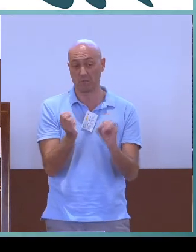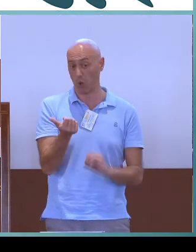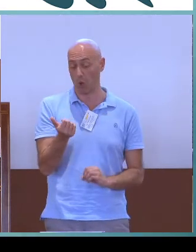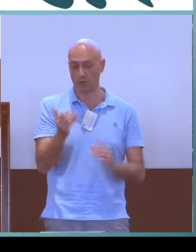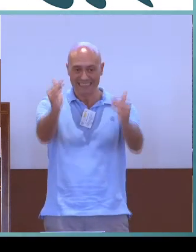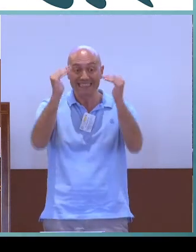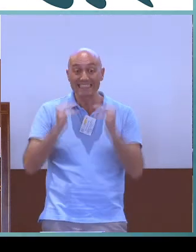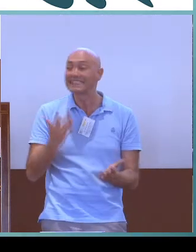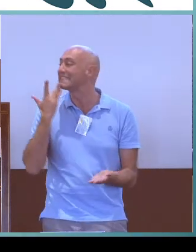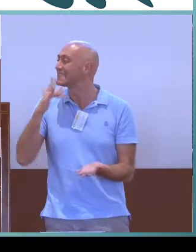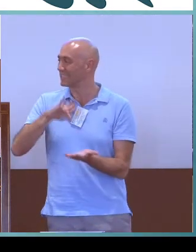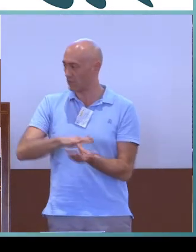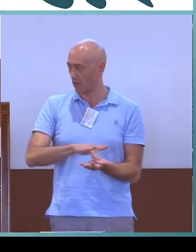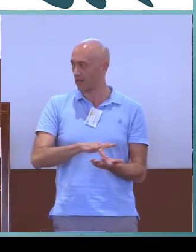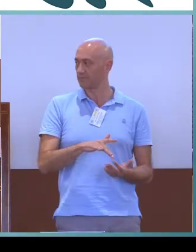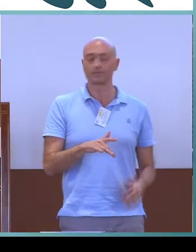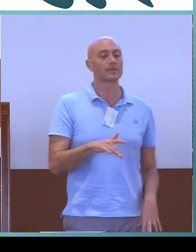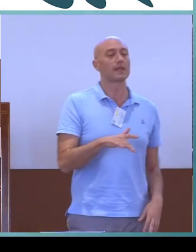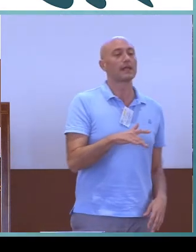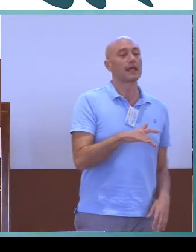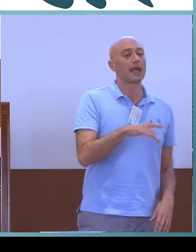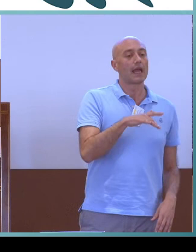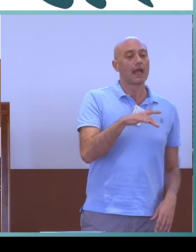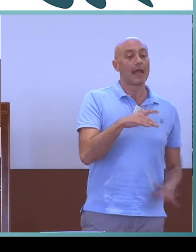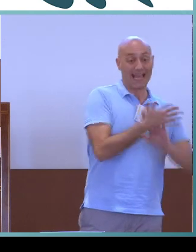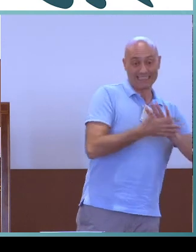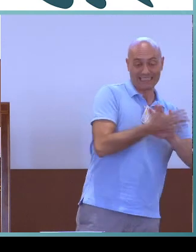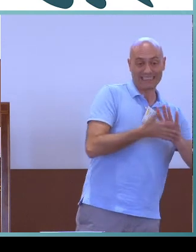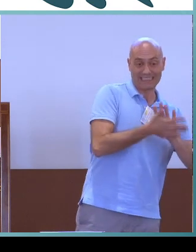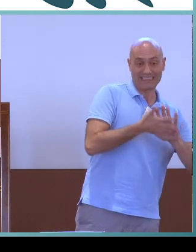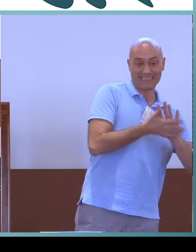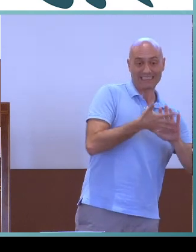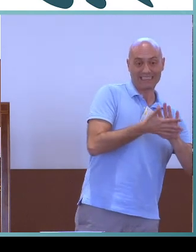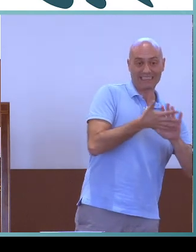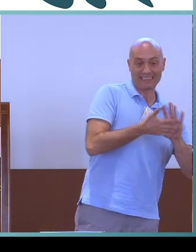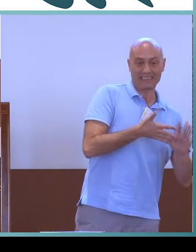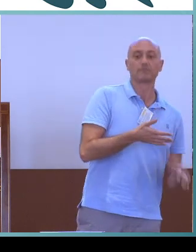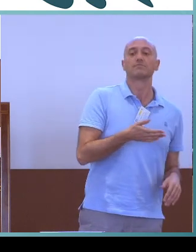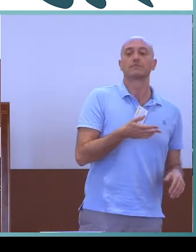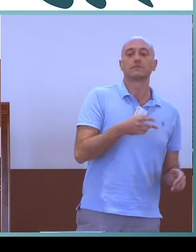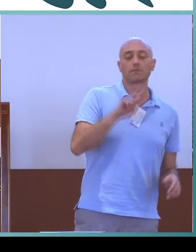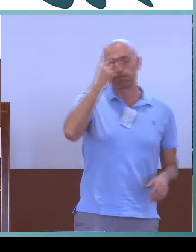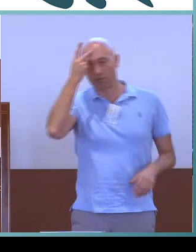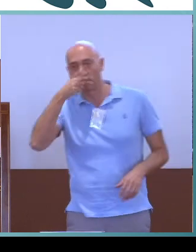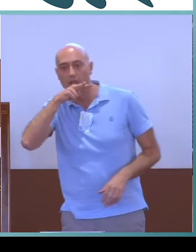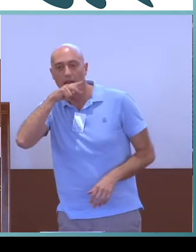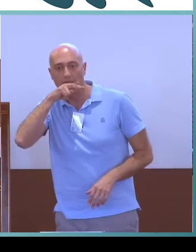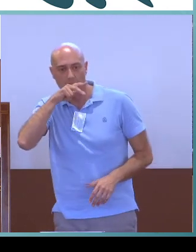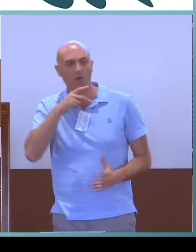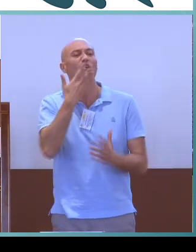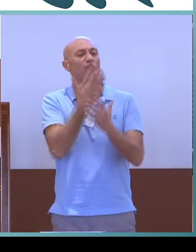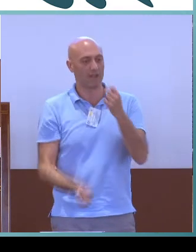castellano. O sea, de su L1 para su L2 tenían más aciertos y eran más rápidos, y de su L2 para L1